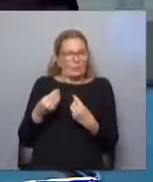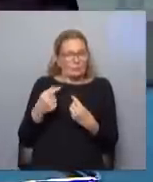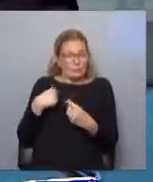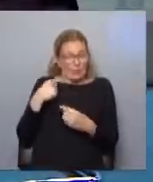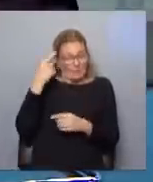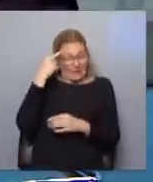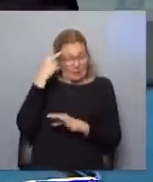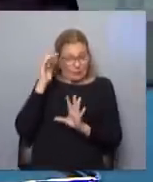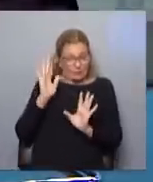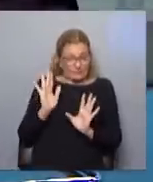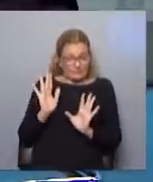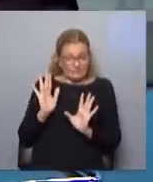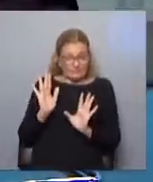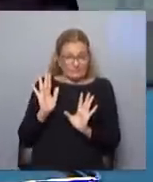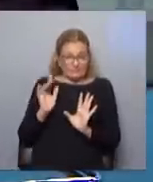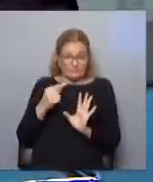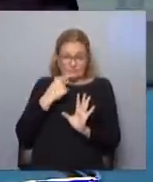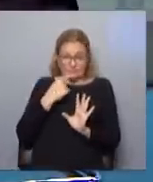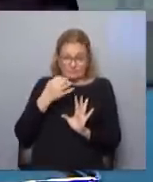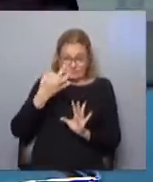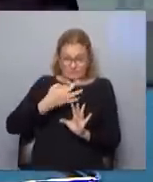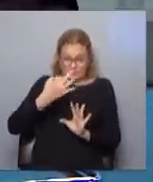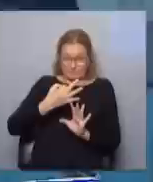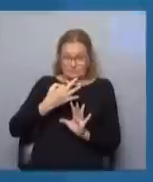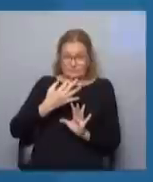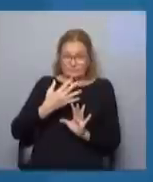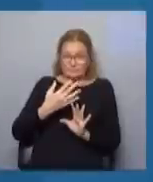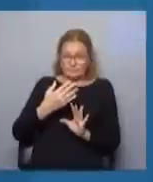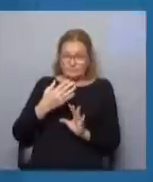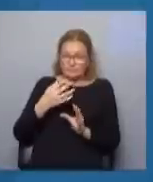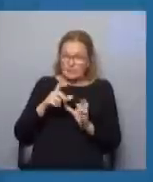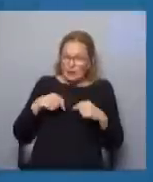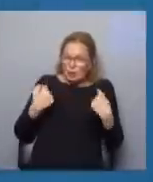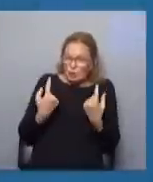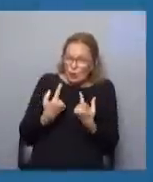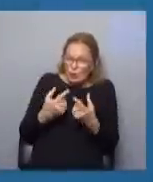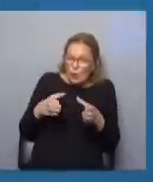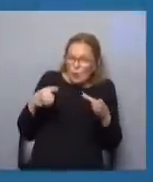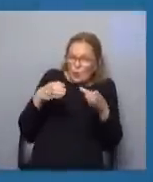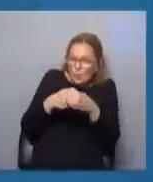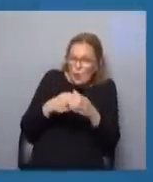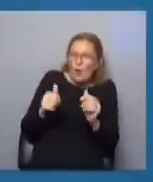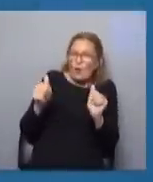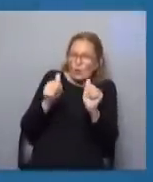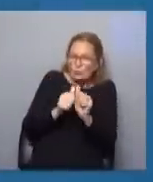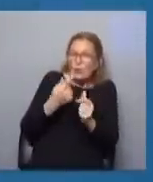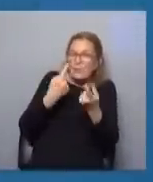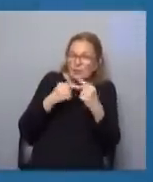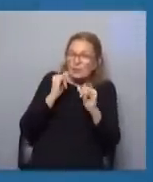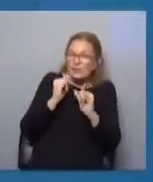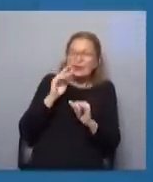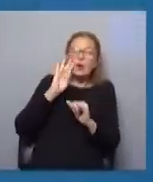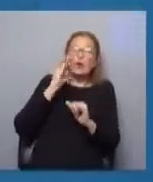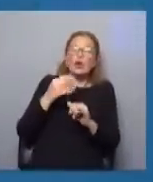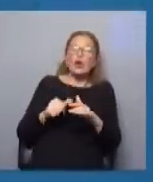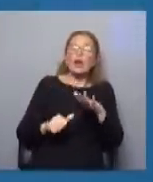creo y lo digo de verdad en las construcciones colectivas pero si reconozco que el tema de